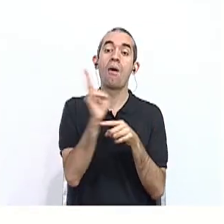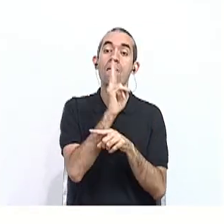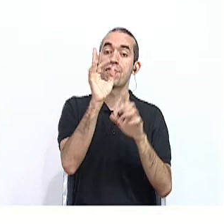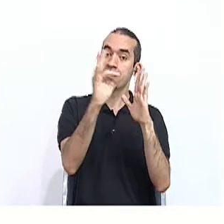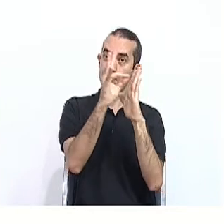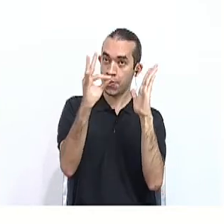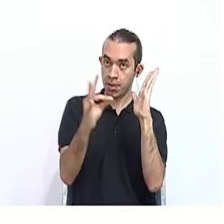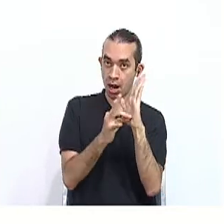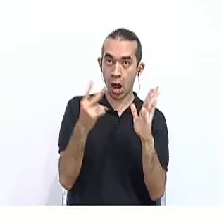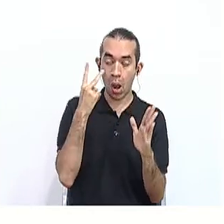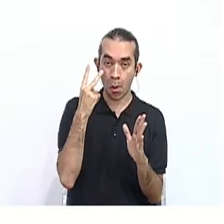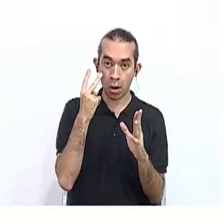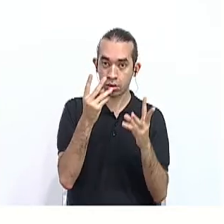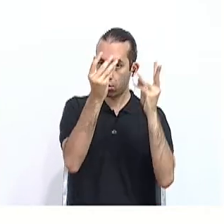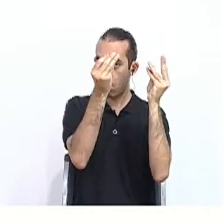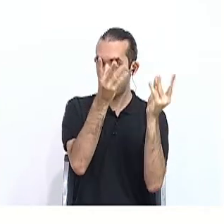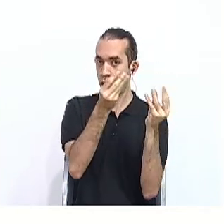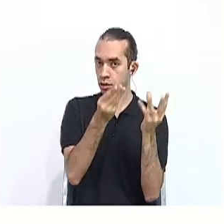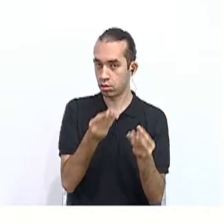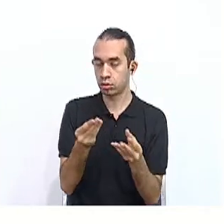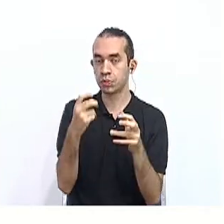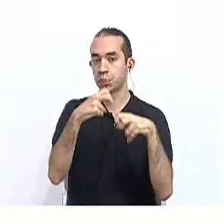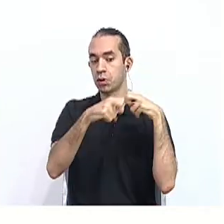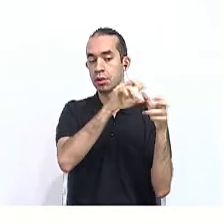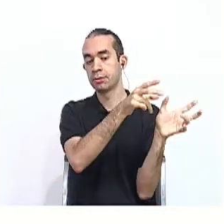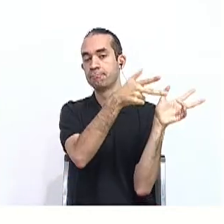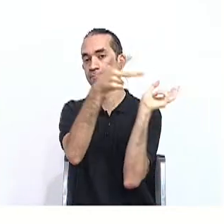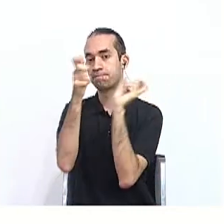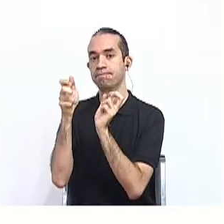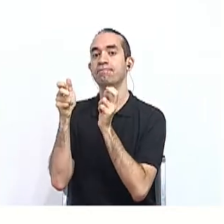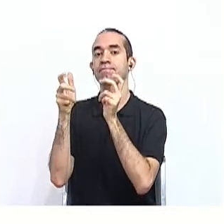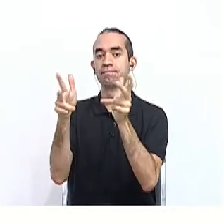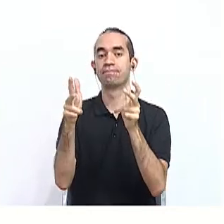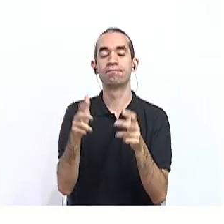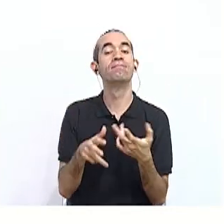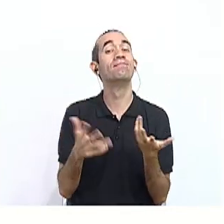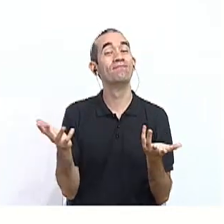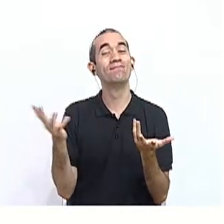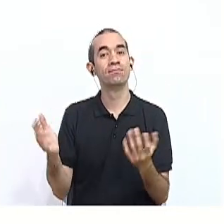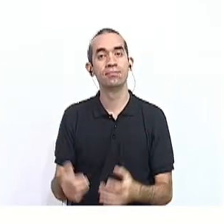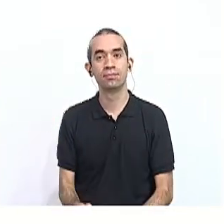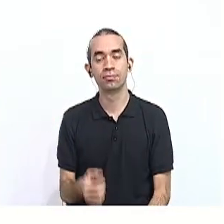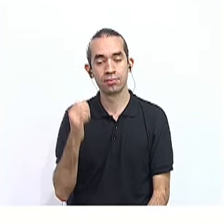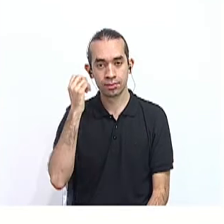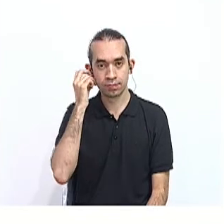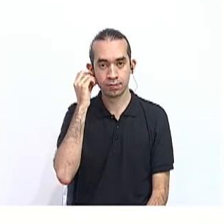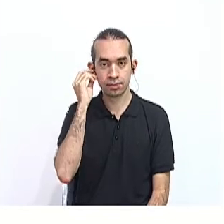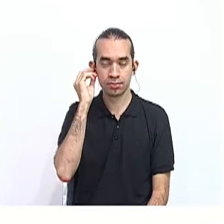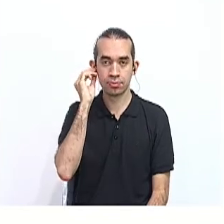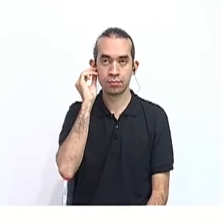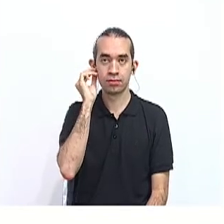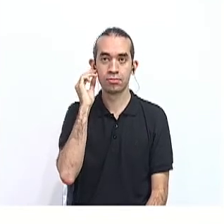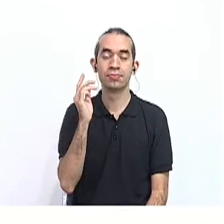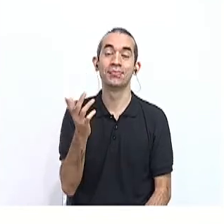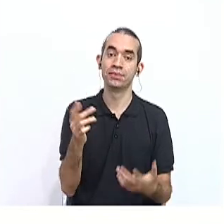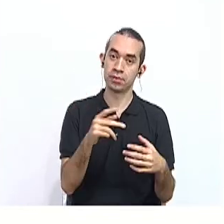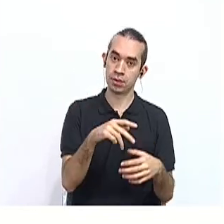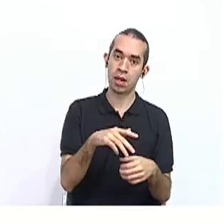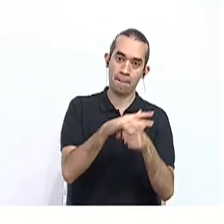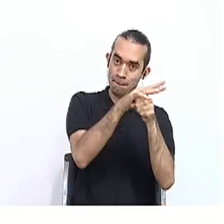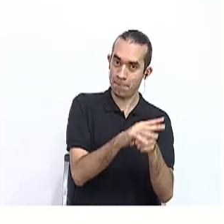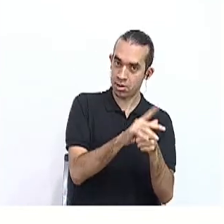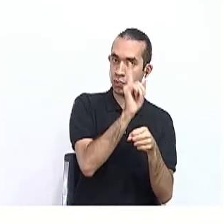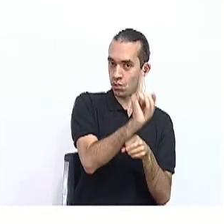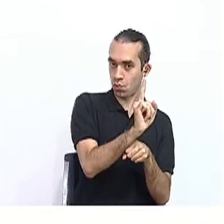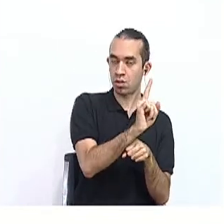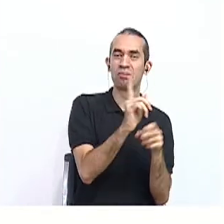fórmula, vamos a ver los datos de ese problema y tenemos que, ahí observamos una presión 1